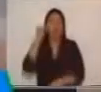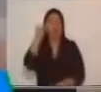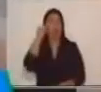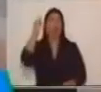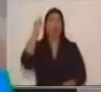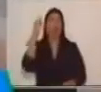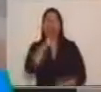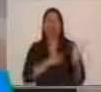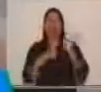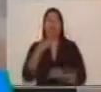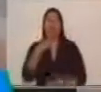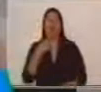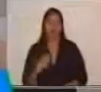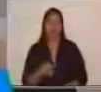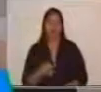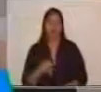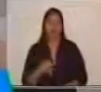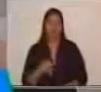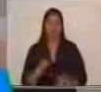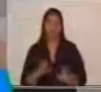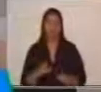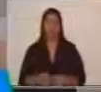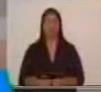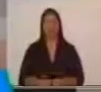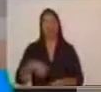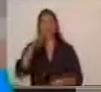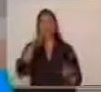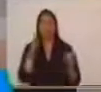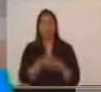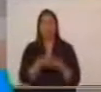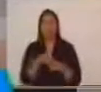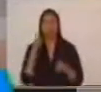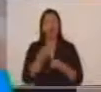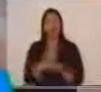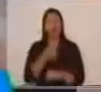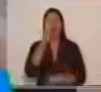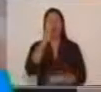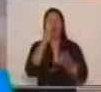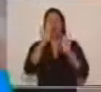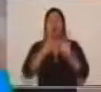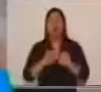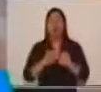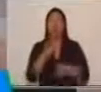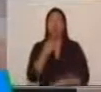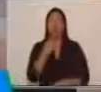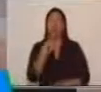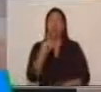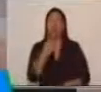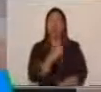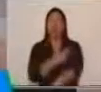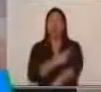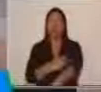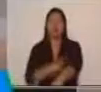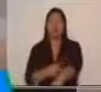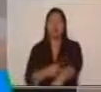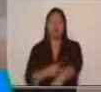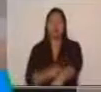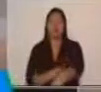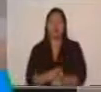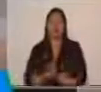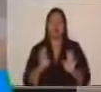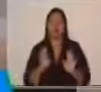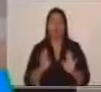bien. Además, va a utilizar un narrador que va a relatar la historia. Dentro de los géneros